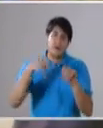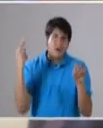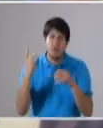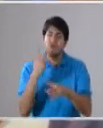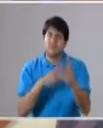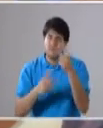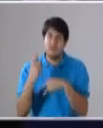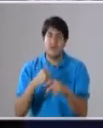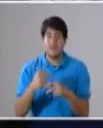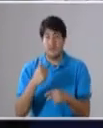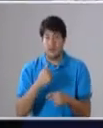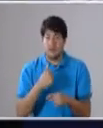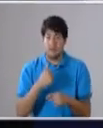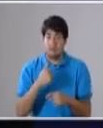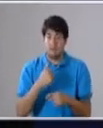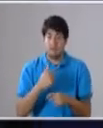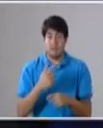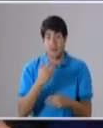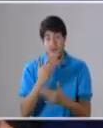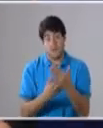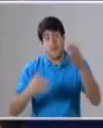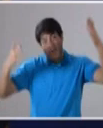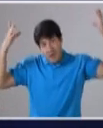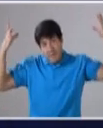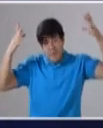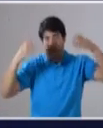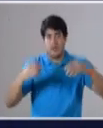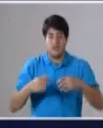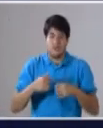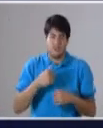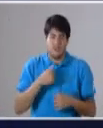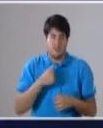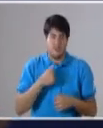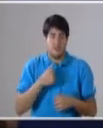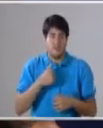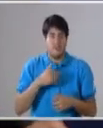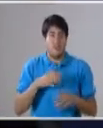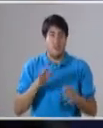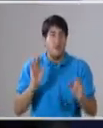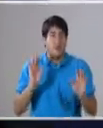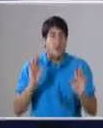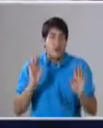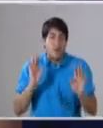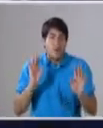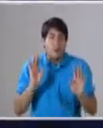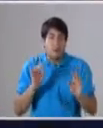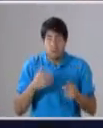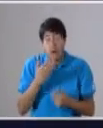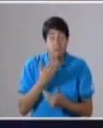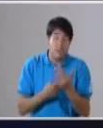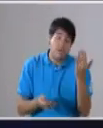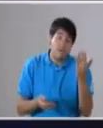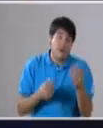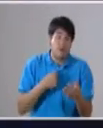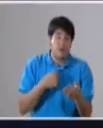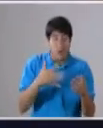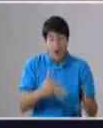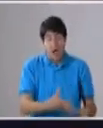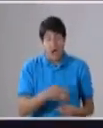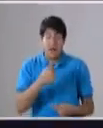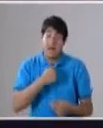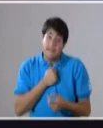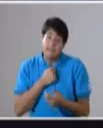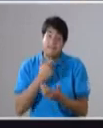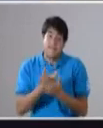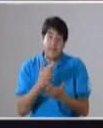Puerto Vallarta. Me fui, yo no le dije, ¿y cómo compro mi pasaje? ¿Le mando la factura a la iglesia? No, hermano, lo agarré. Y dije, me